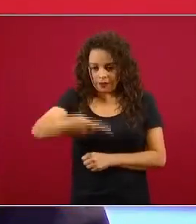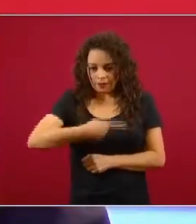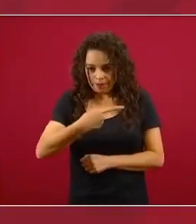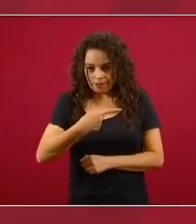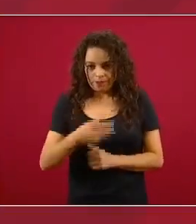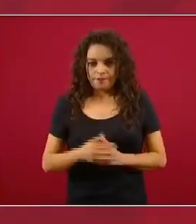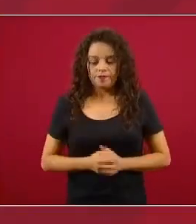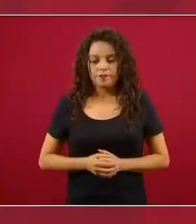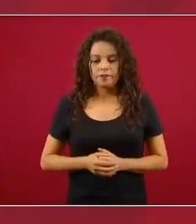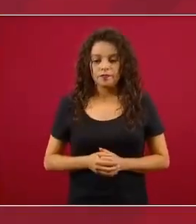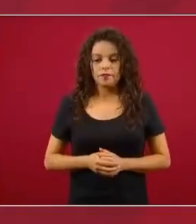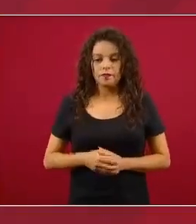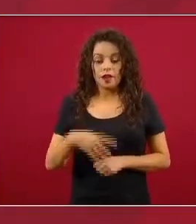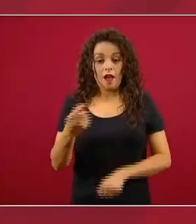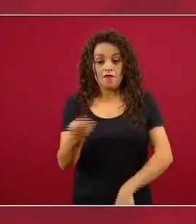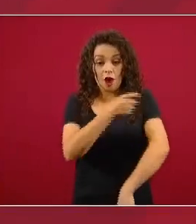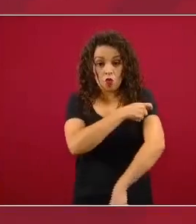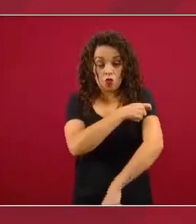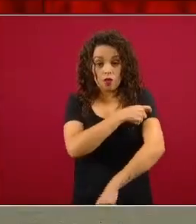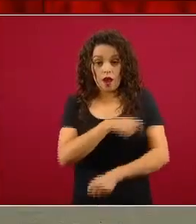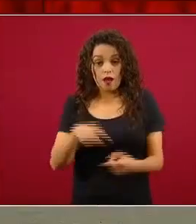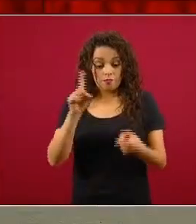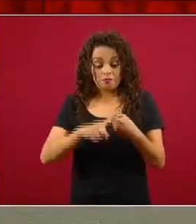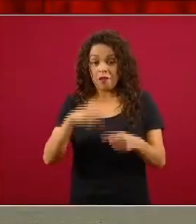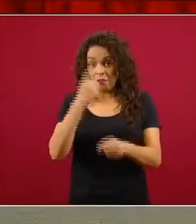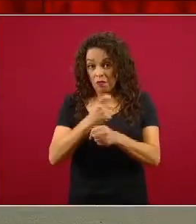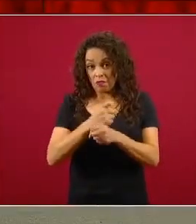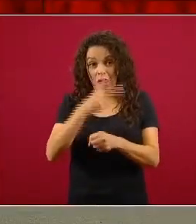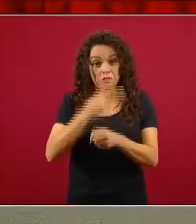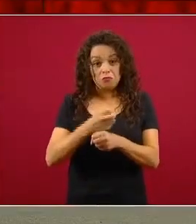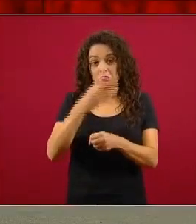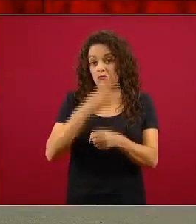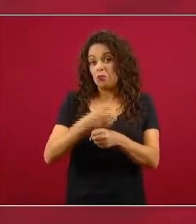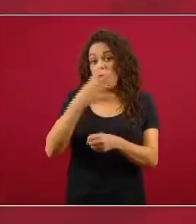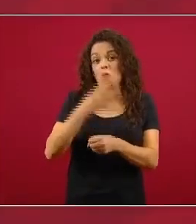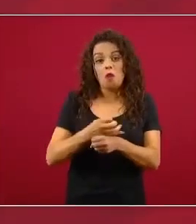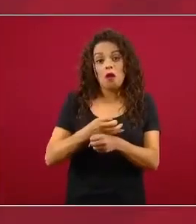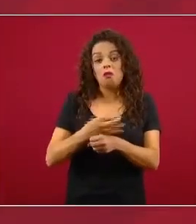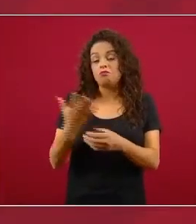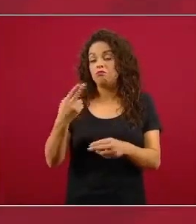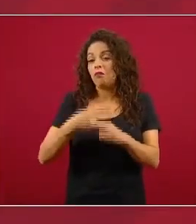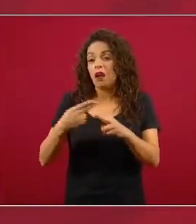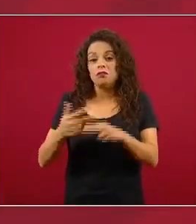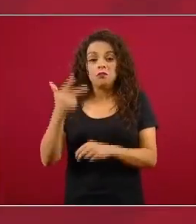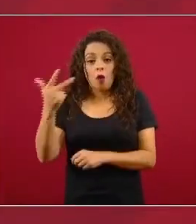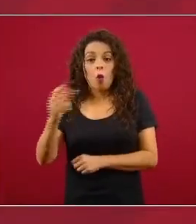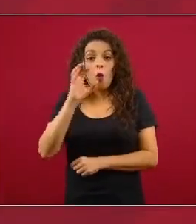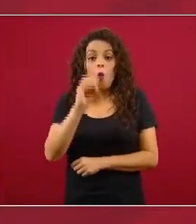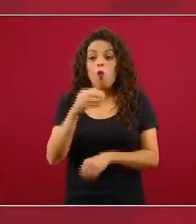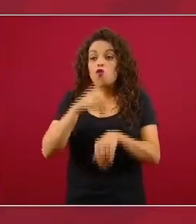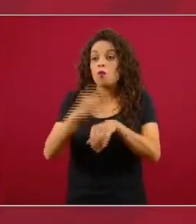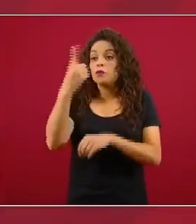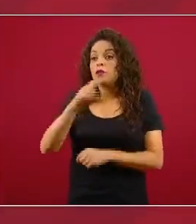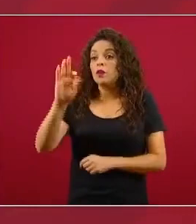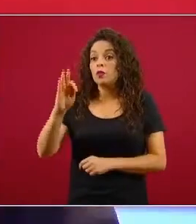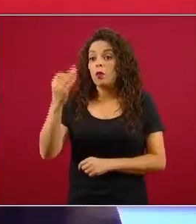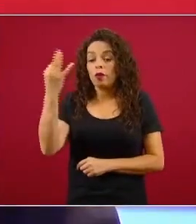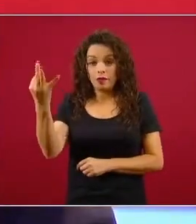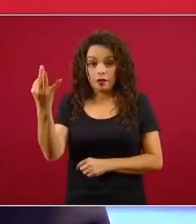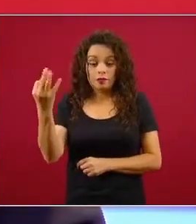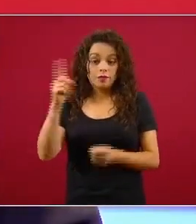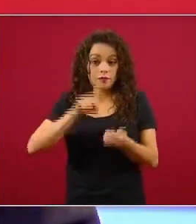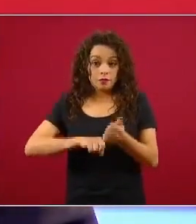garantizar que la vacuna, la primera, la segunda, la tercera, la cuarta, la octava o la 143 va a llegar a ser un